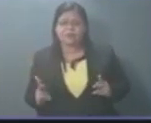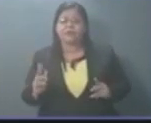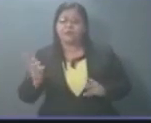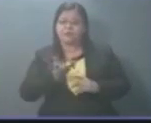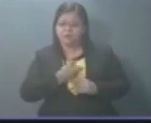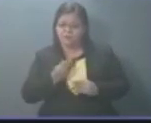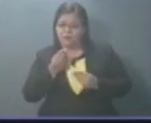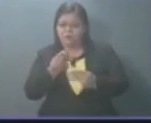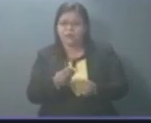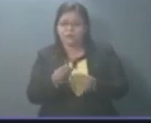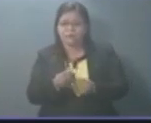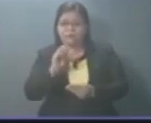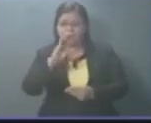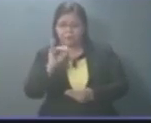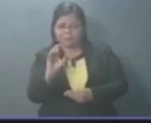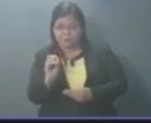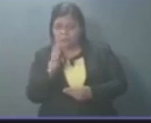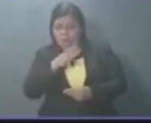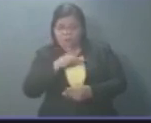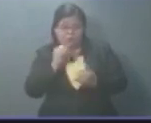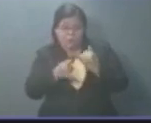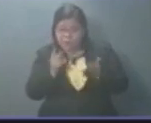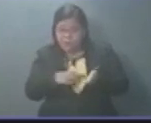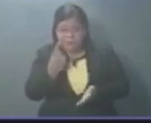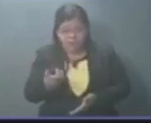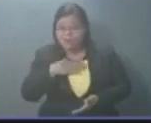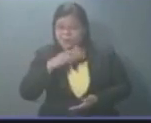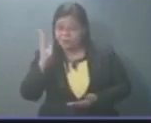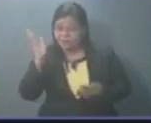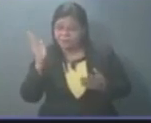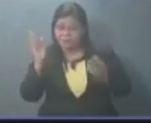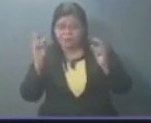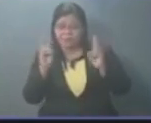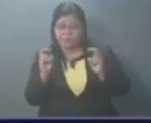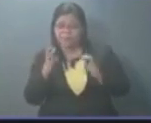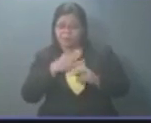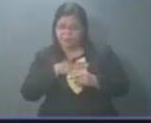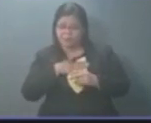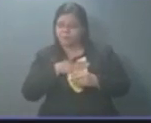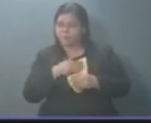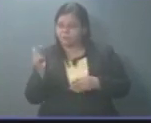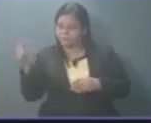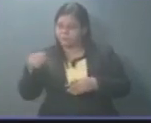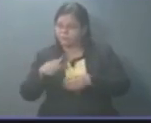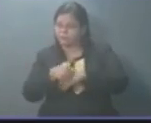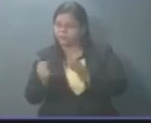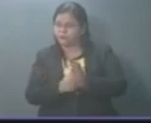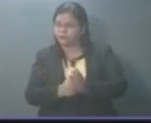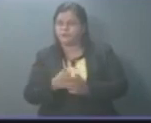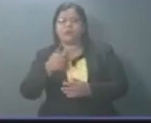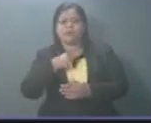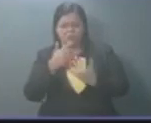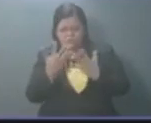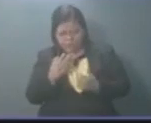condicionar la entrega al subsidio. Y como esta es mi última intervención sobre este tema, en mi paso por la Asamblea Legislativa, no puedo